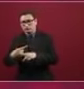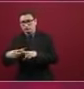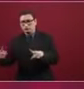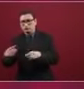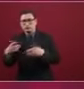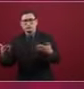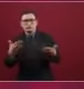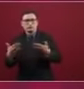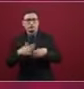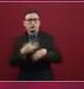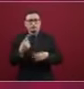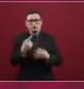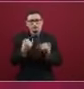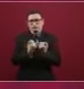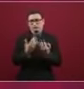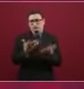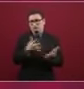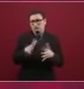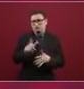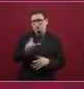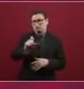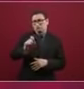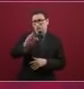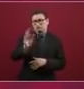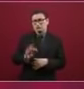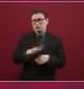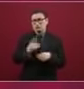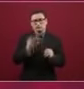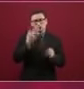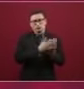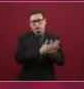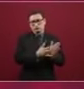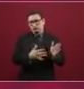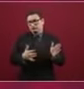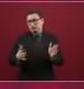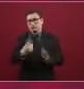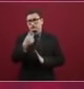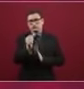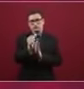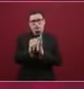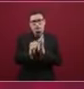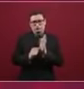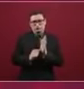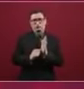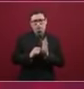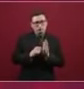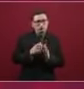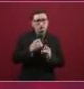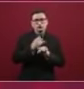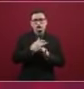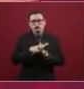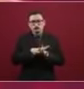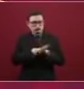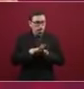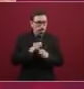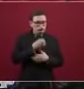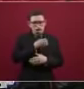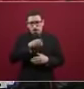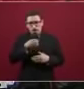a veces hasta del 20%, porque en el transcurso del mes se reclasifican